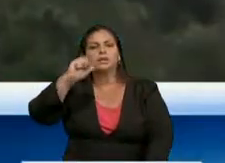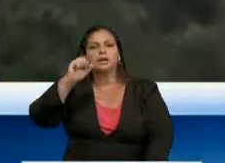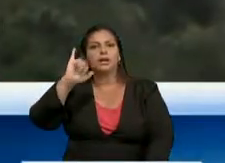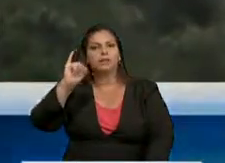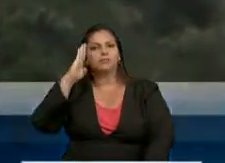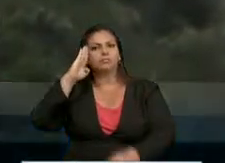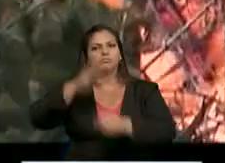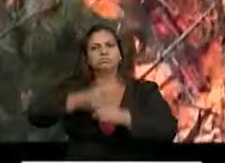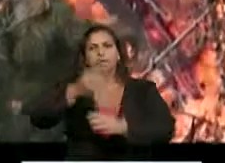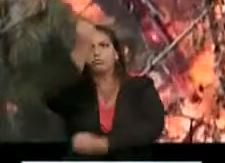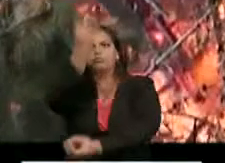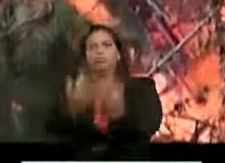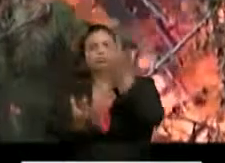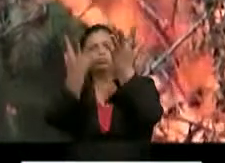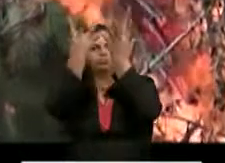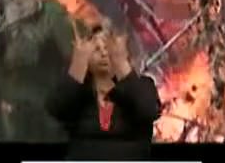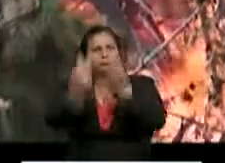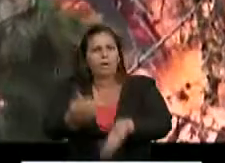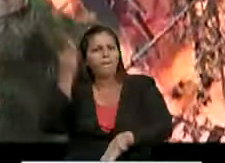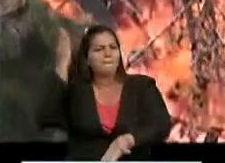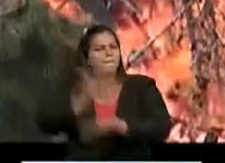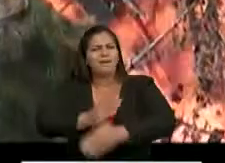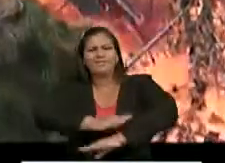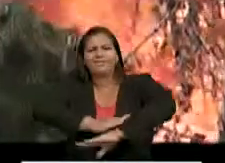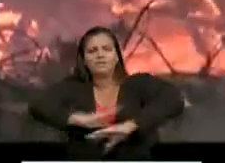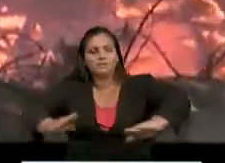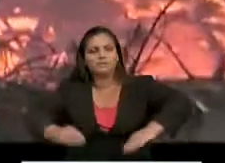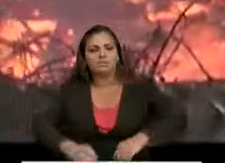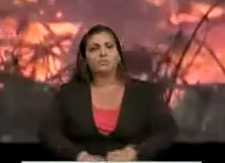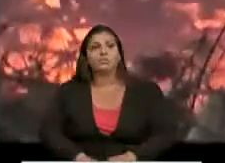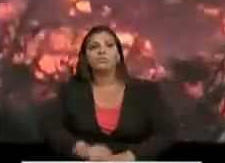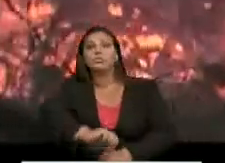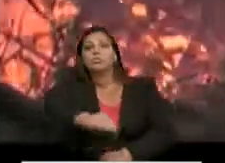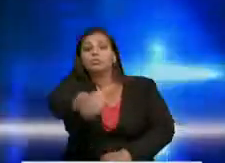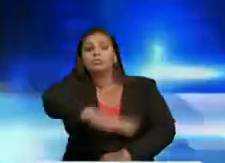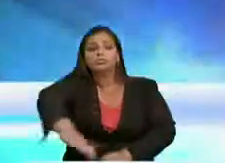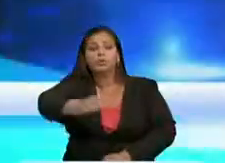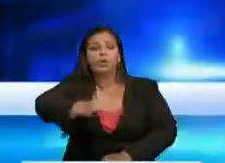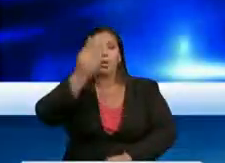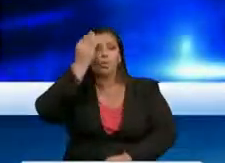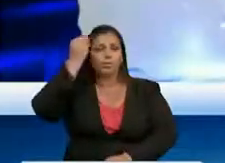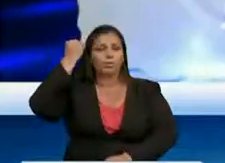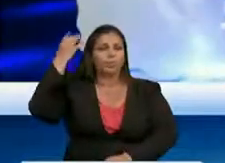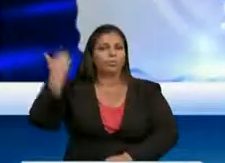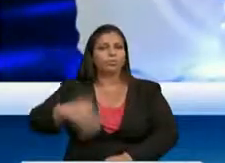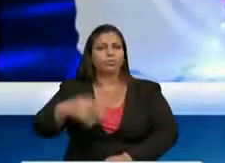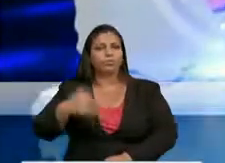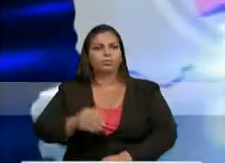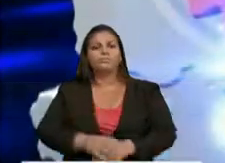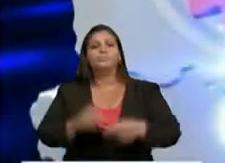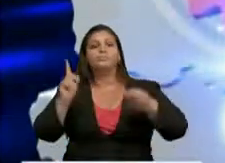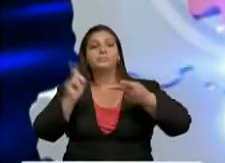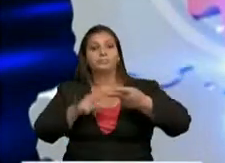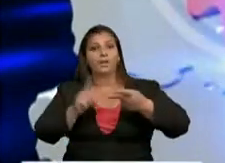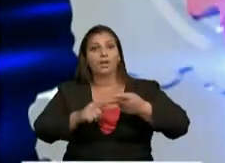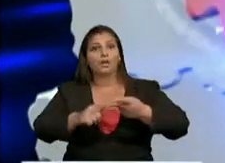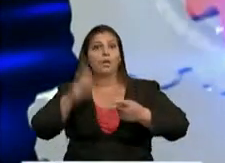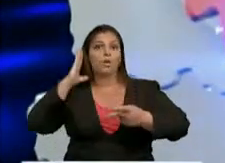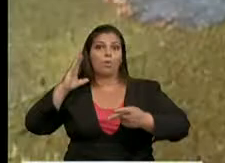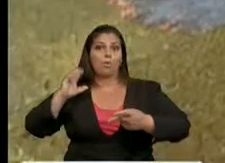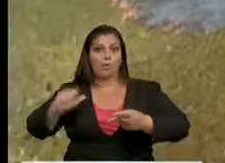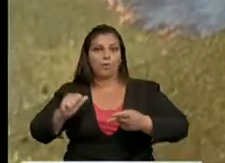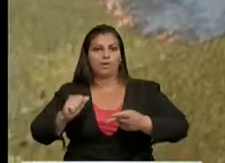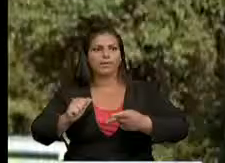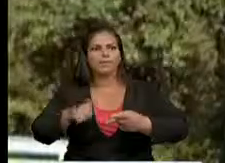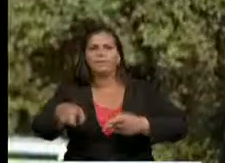preocupa es que las poblaciones como Colta y Riobamba son las que han sido afectadas. En el Cajas, Cuenca, provincia del Azuay, los